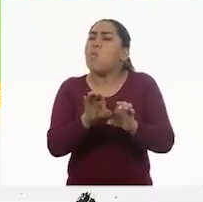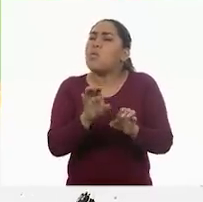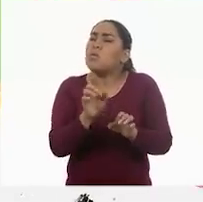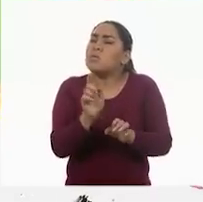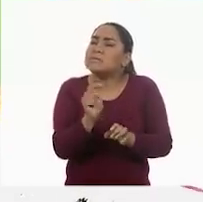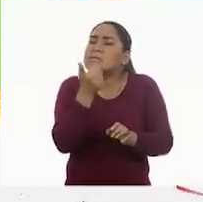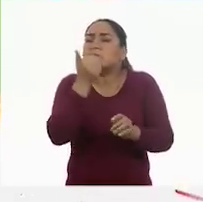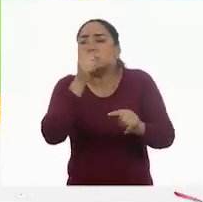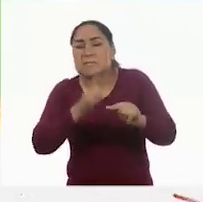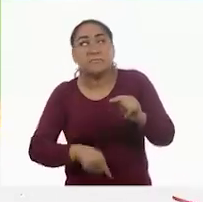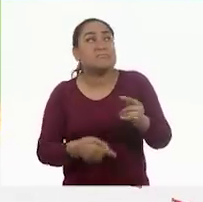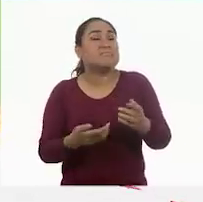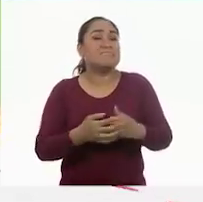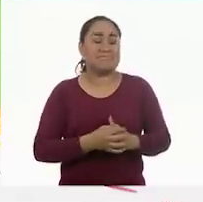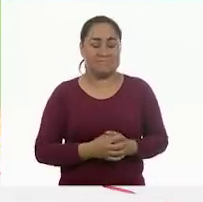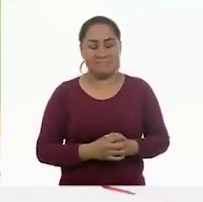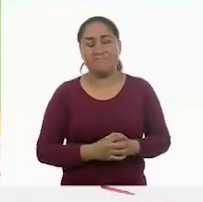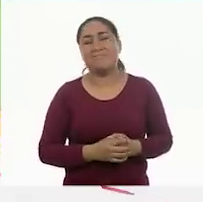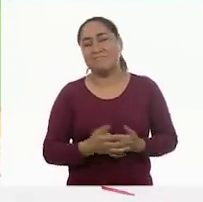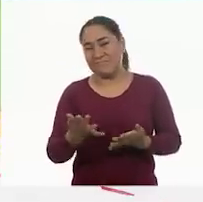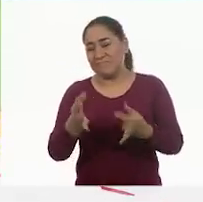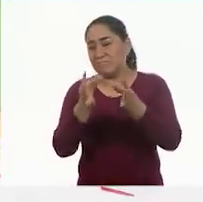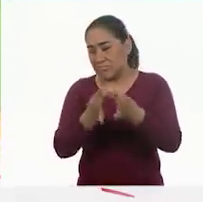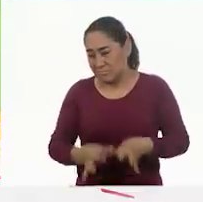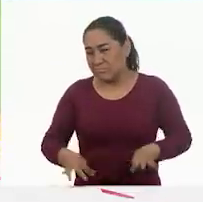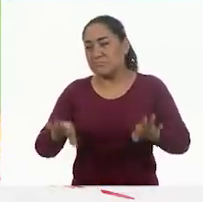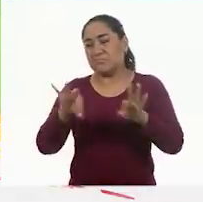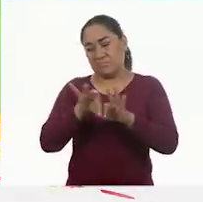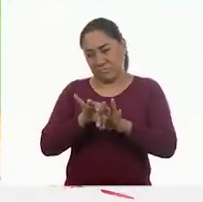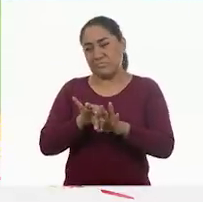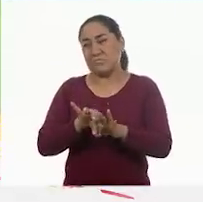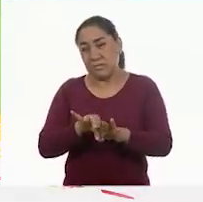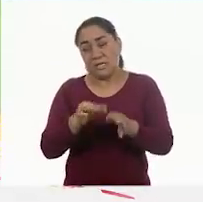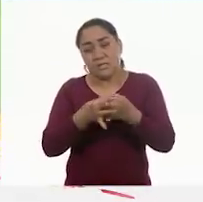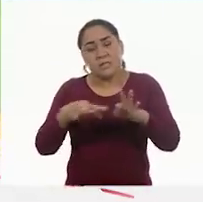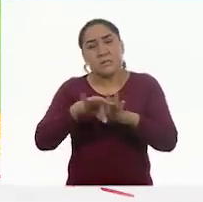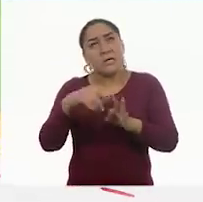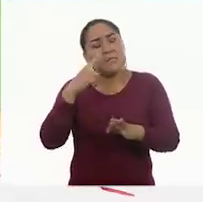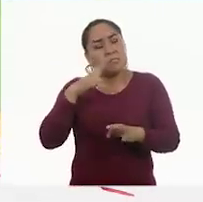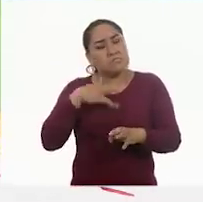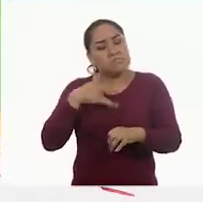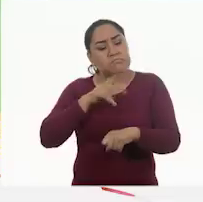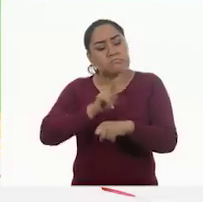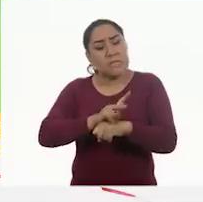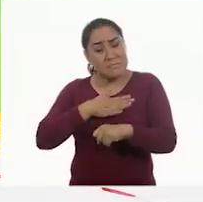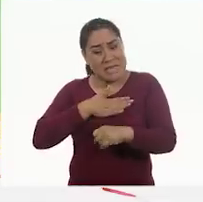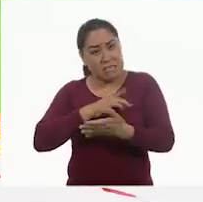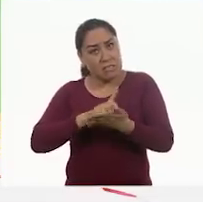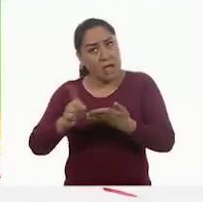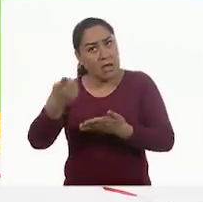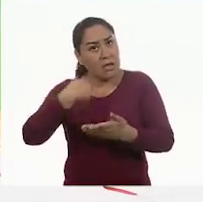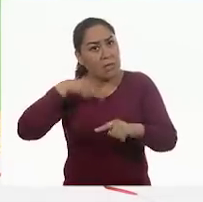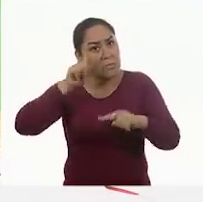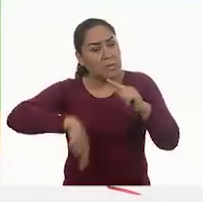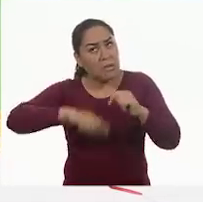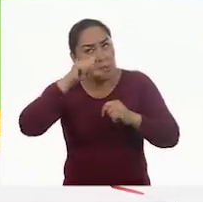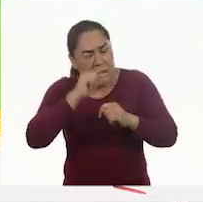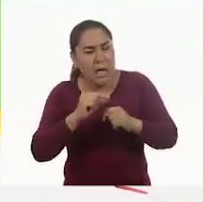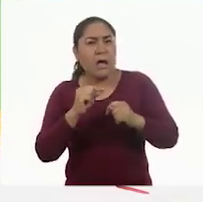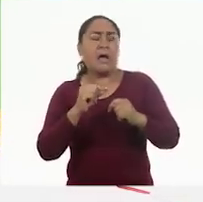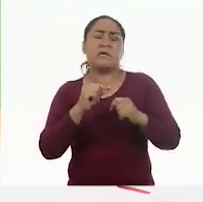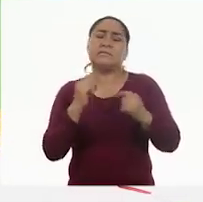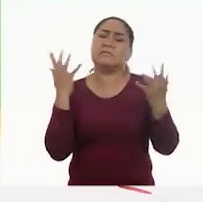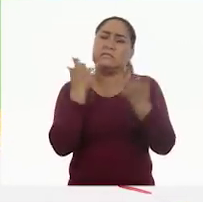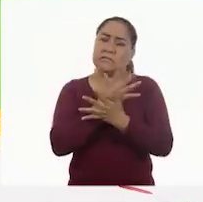muy importante que pues veamos si se están vulnerando nuestros derechos y reconocer quién puede apoyarnos